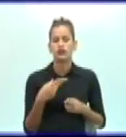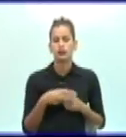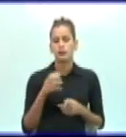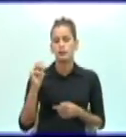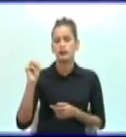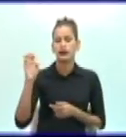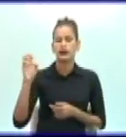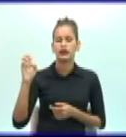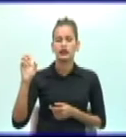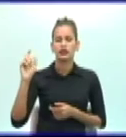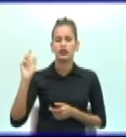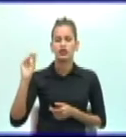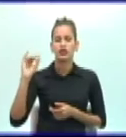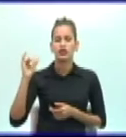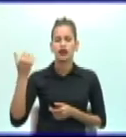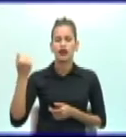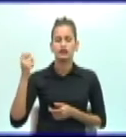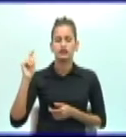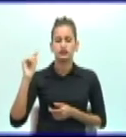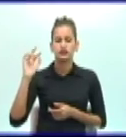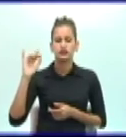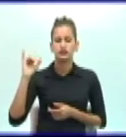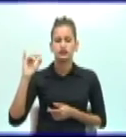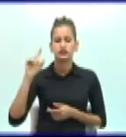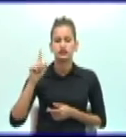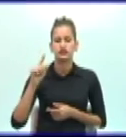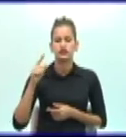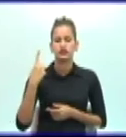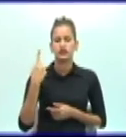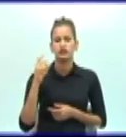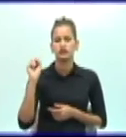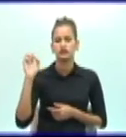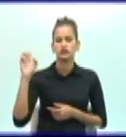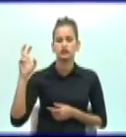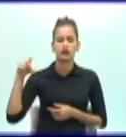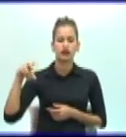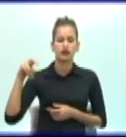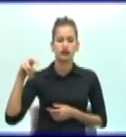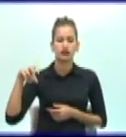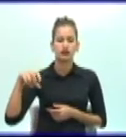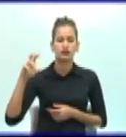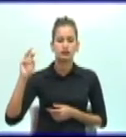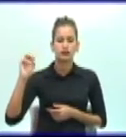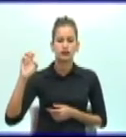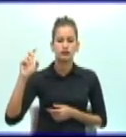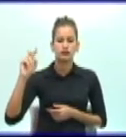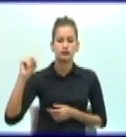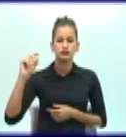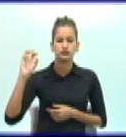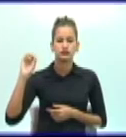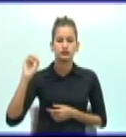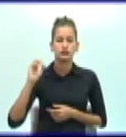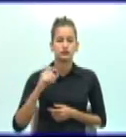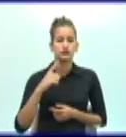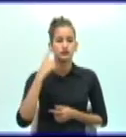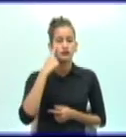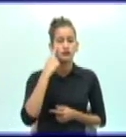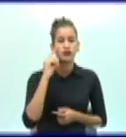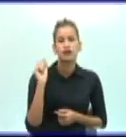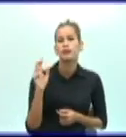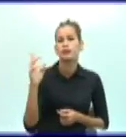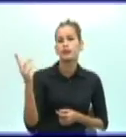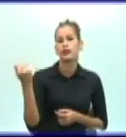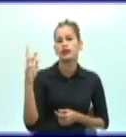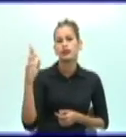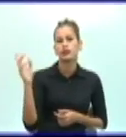que es perpendicular al segmento y que se encuentra en su punto medio, por eso